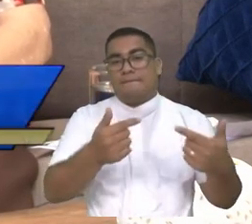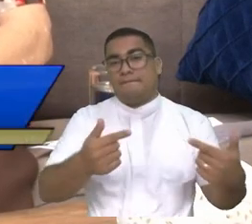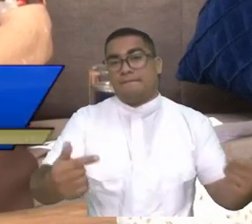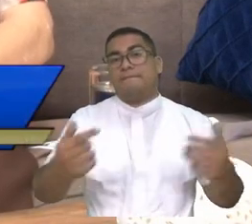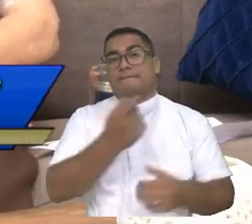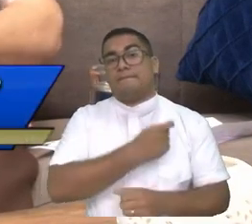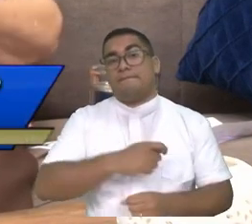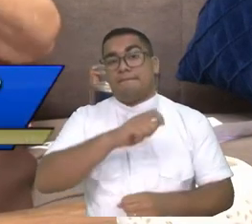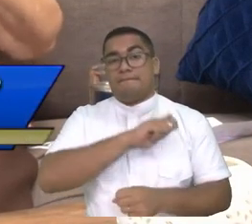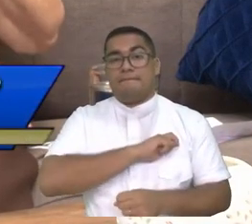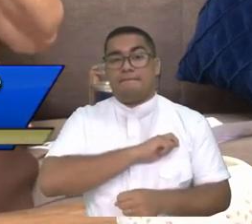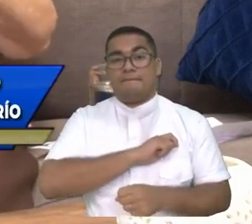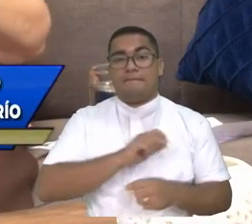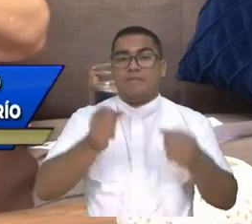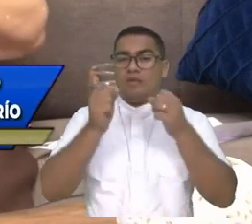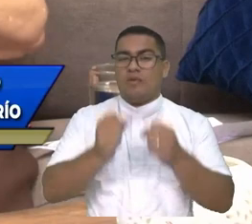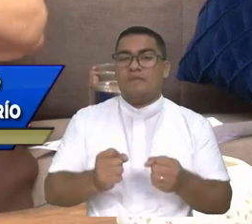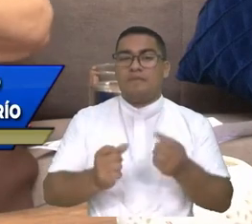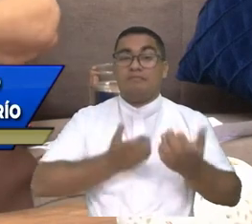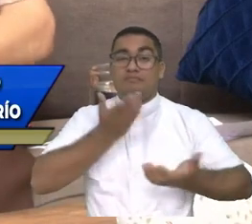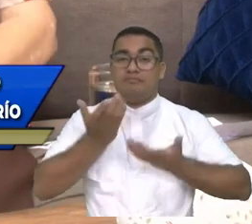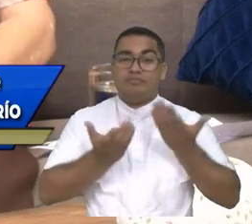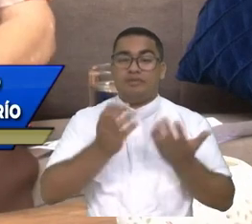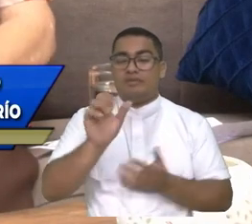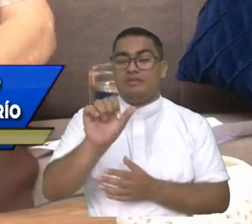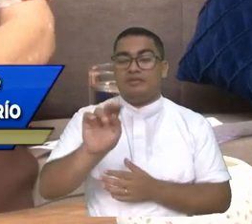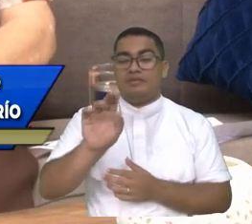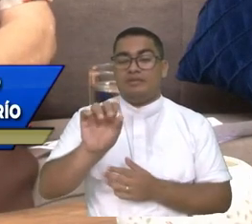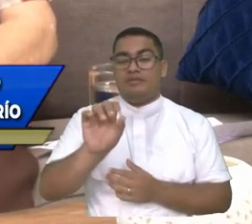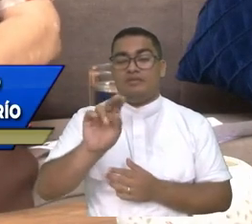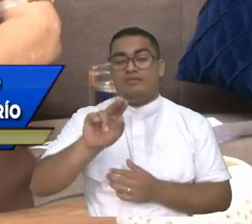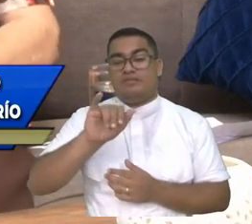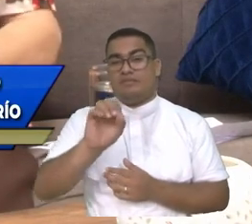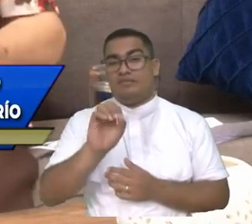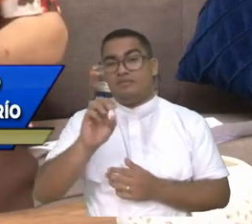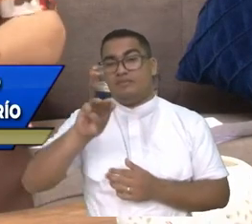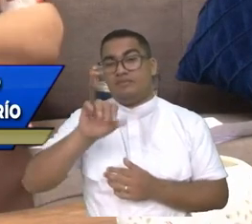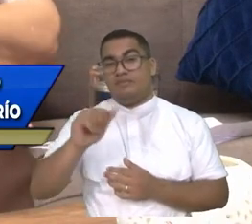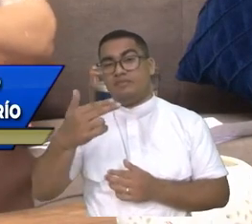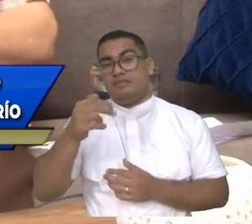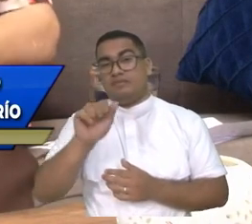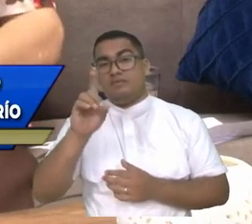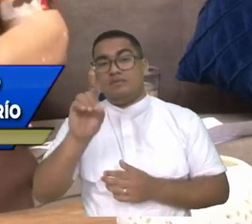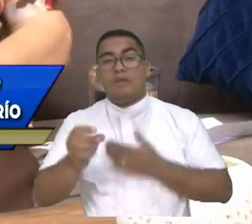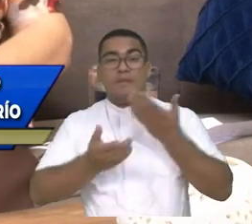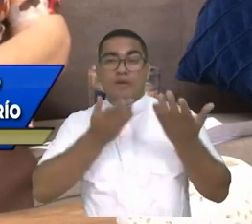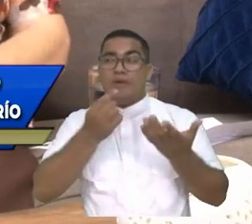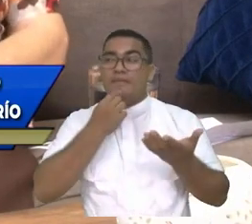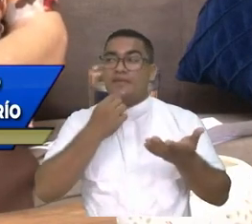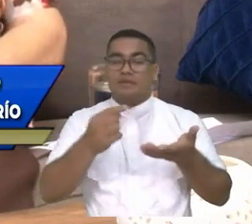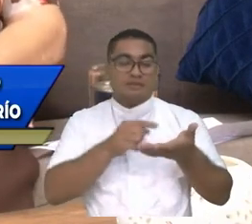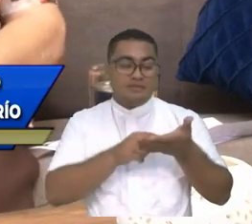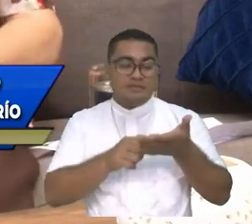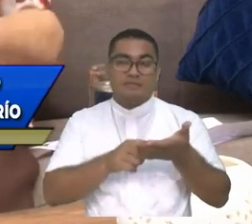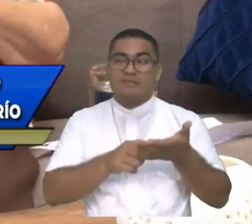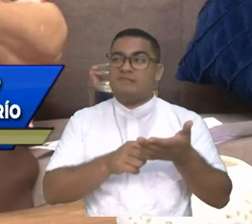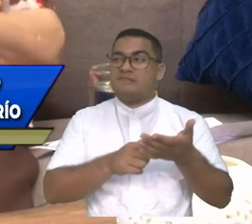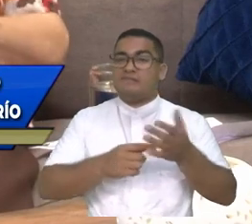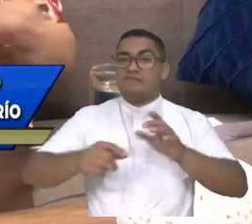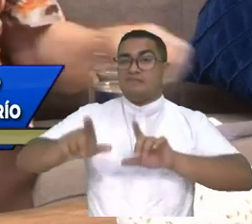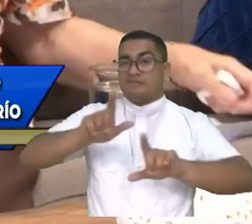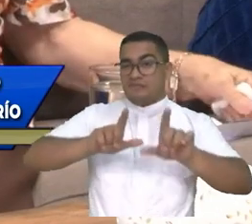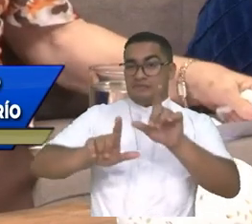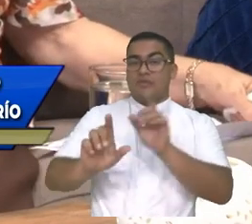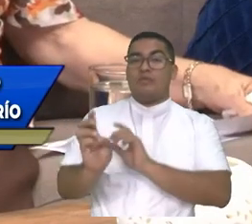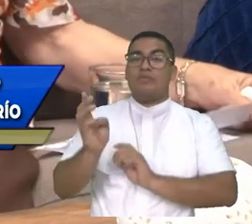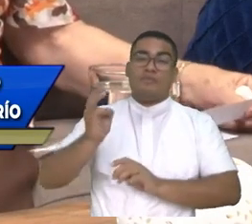hispana. Antonio Machado, en uno de sus estrofas, de su poema, dice que en esta lengua